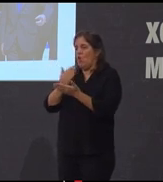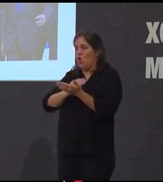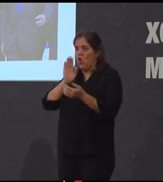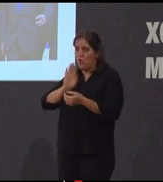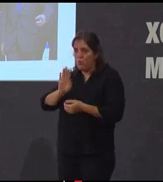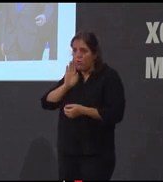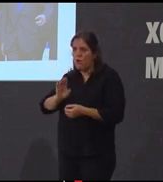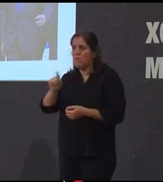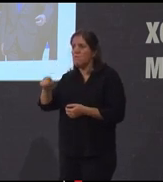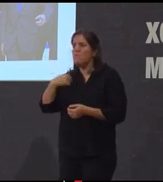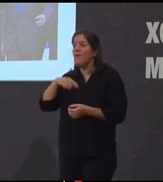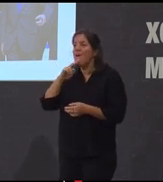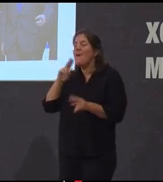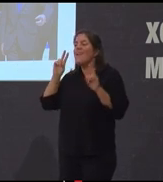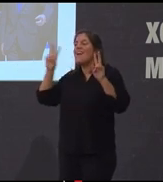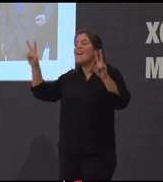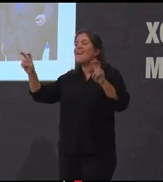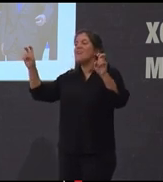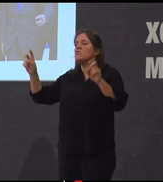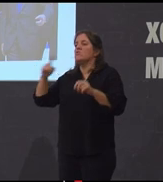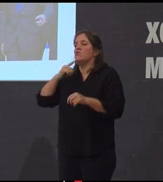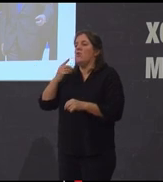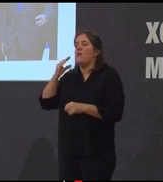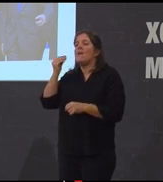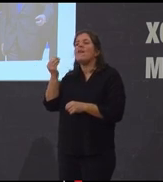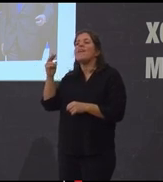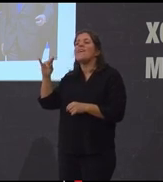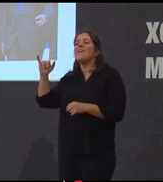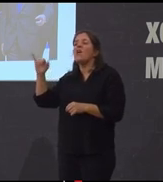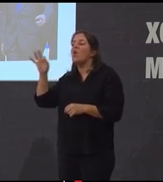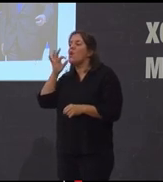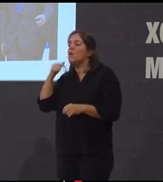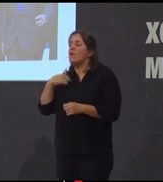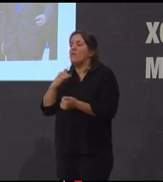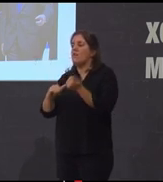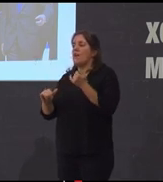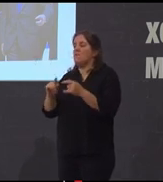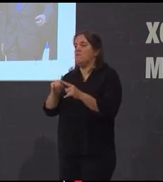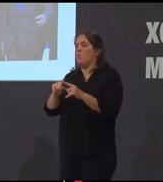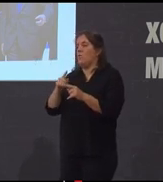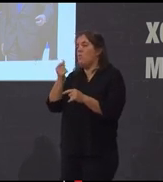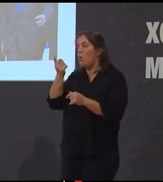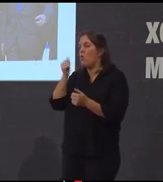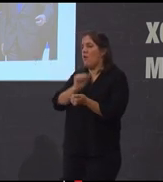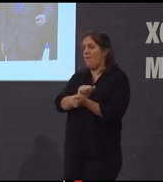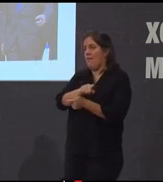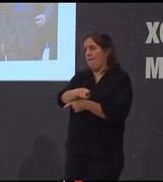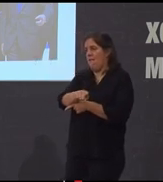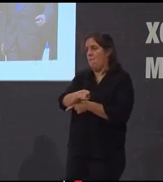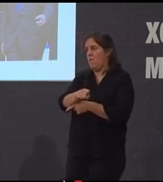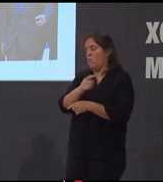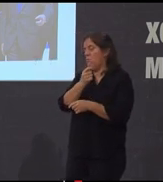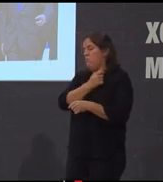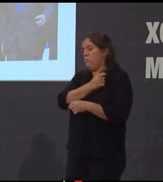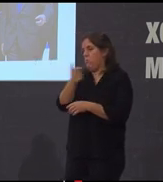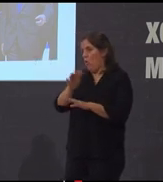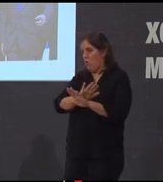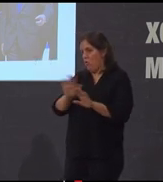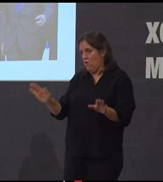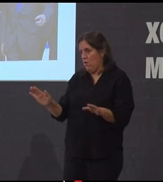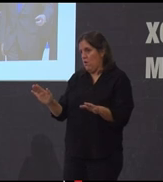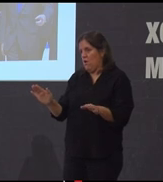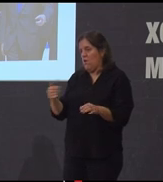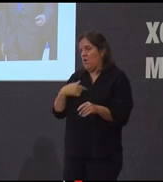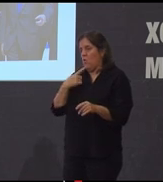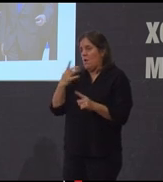España, foi o caso Kio, e pagou algo de cadea por isto, pero pouco é o final da vida. Tampouco estuvo